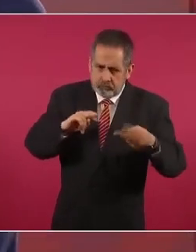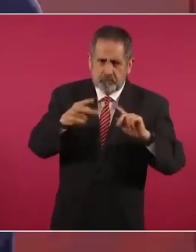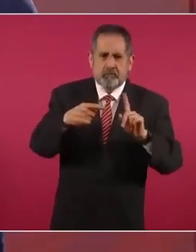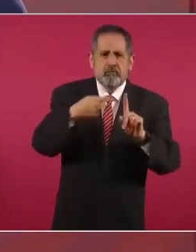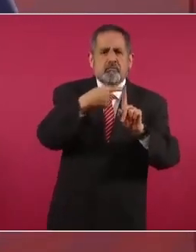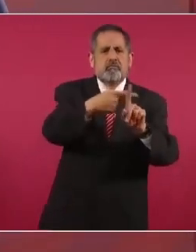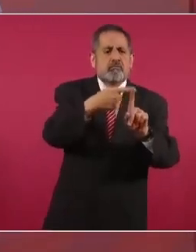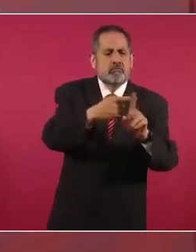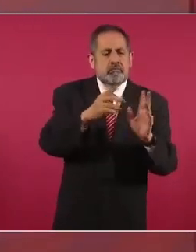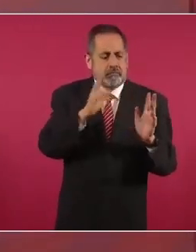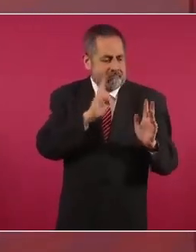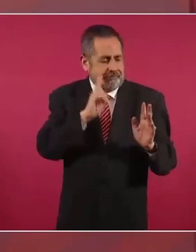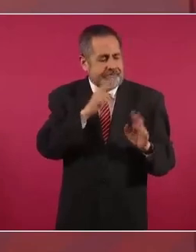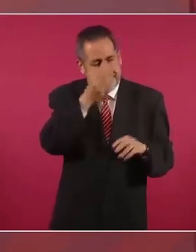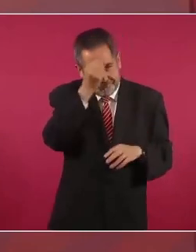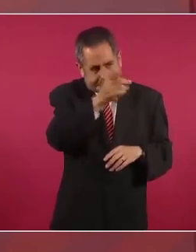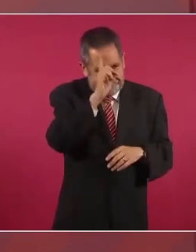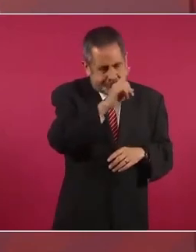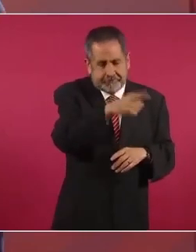estamos de acuerdo